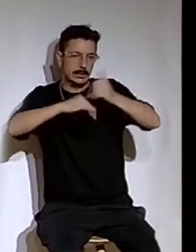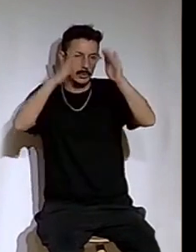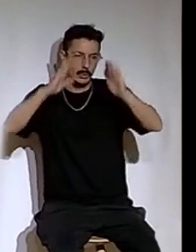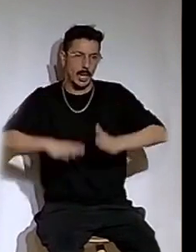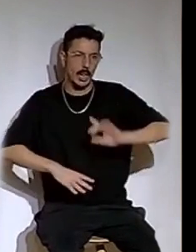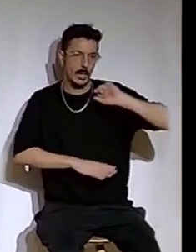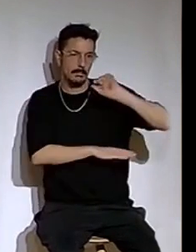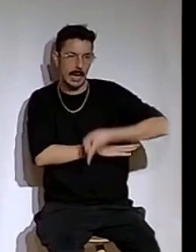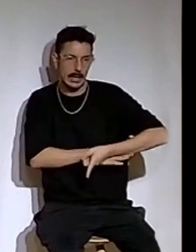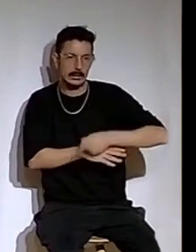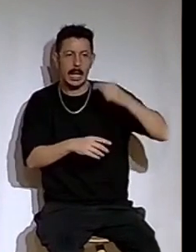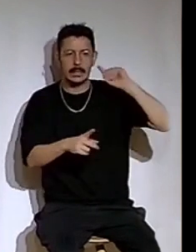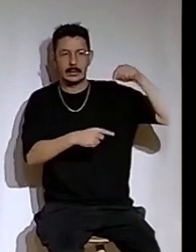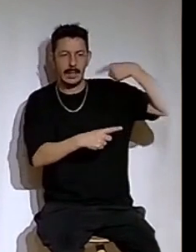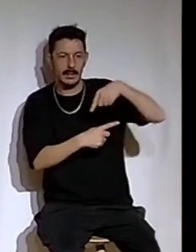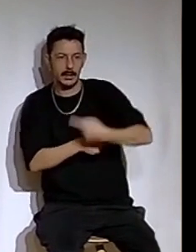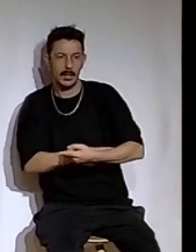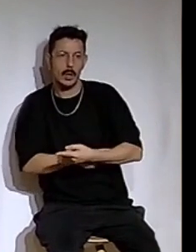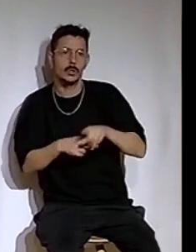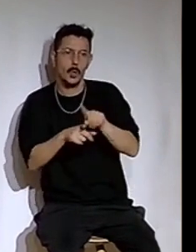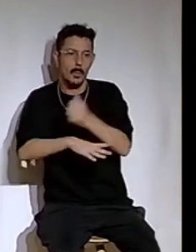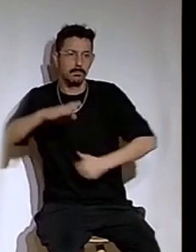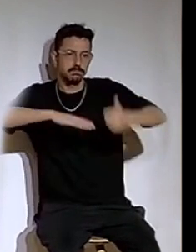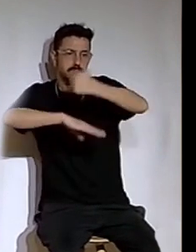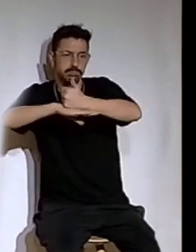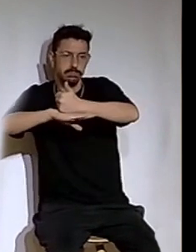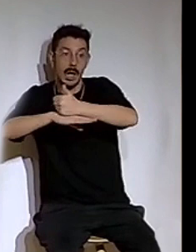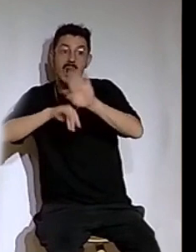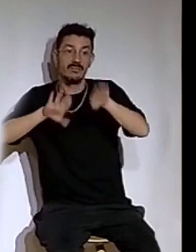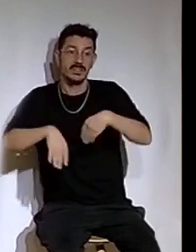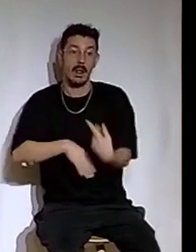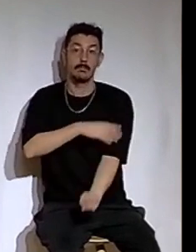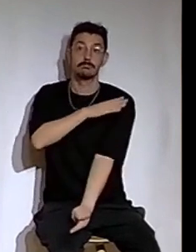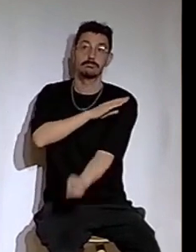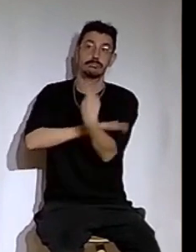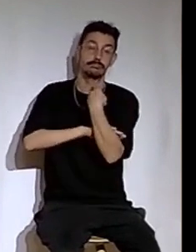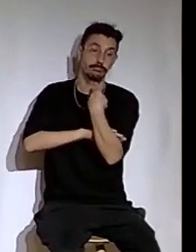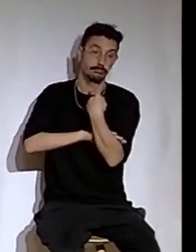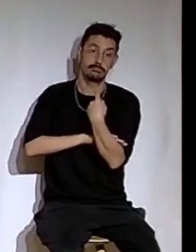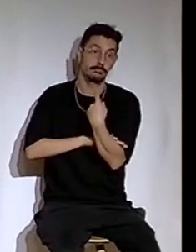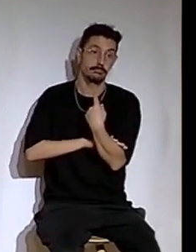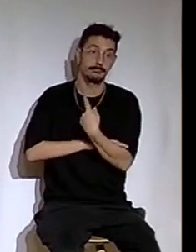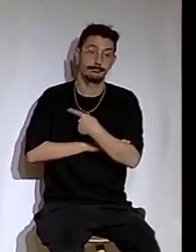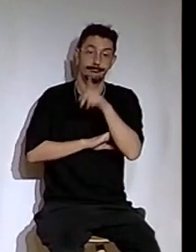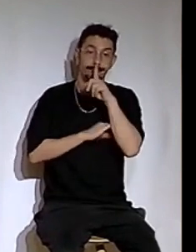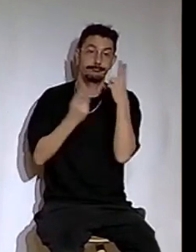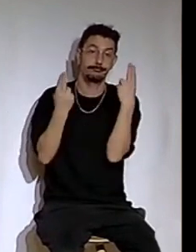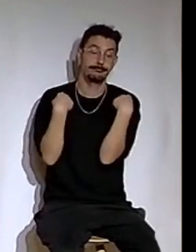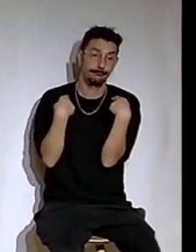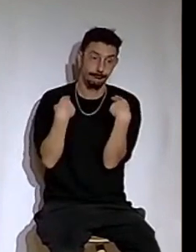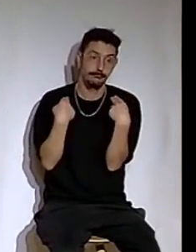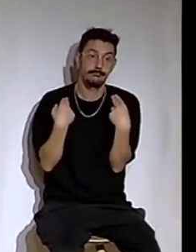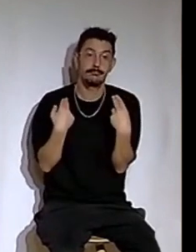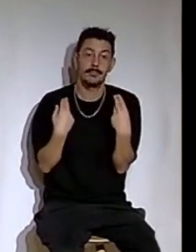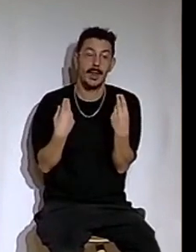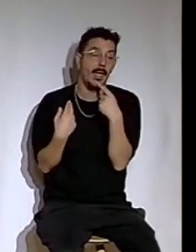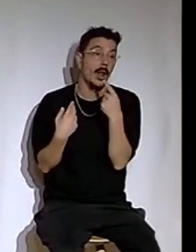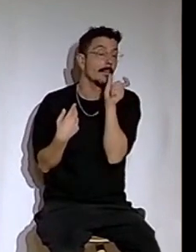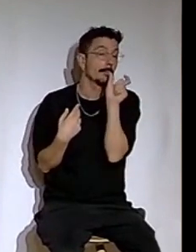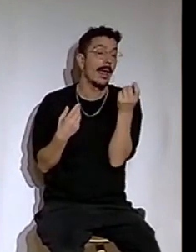que se nos han impuesto igual que nos han desplazado que nos han tachado acusado